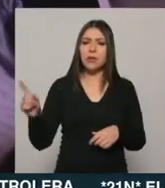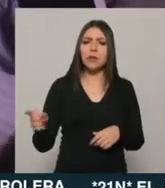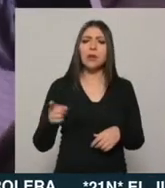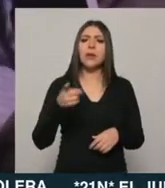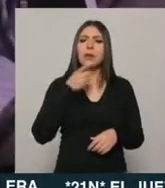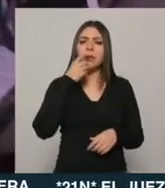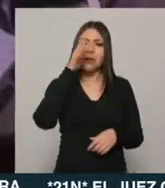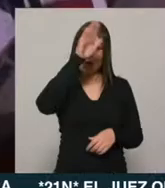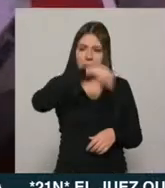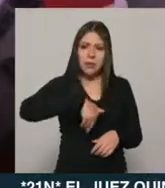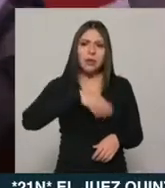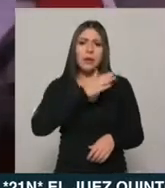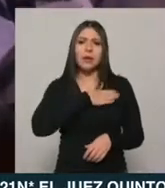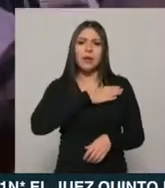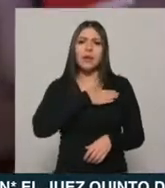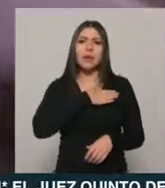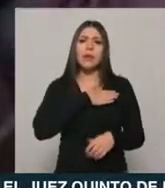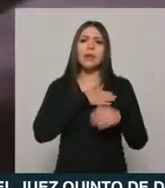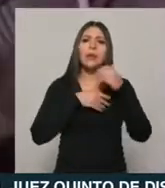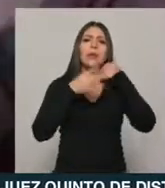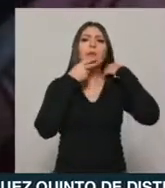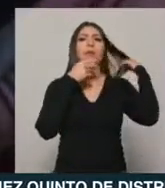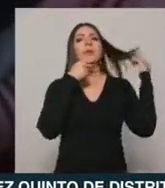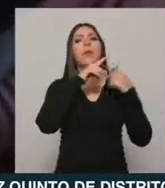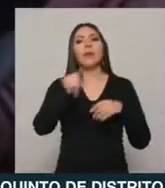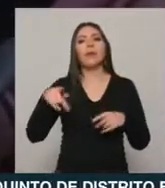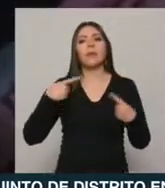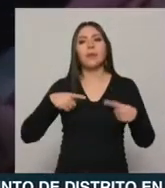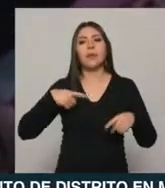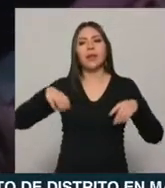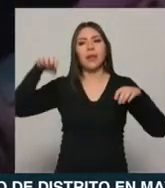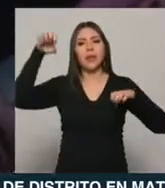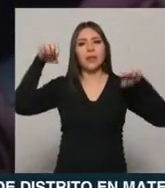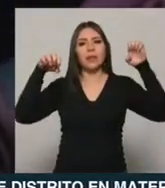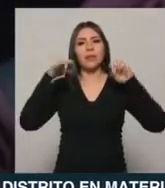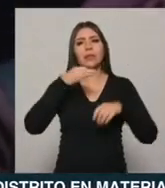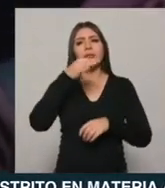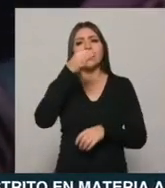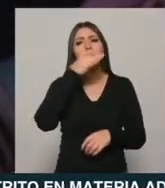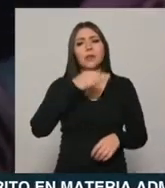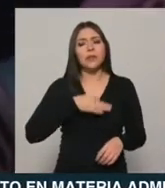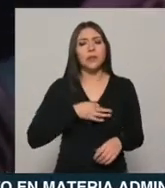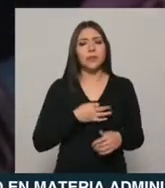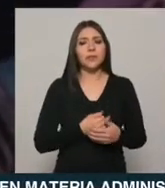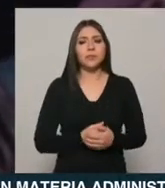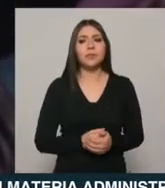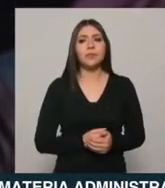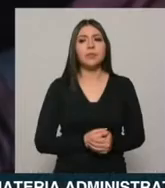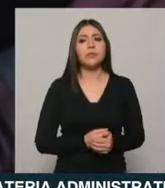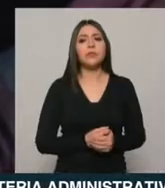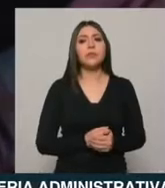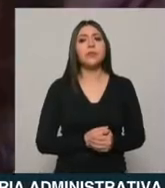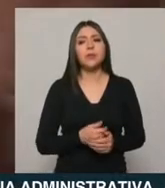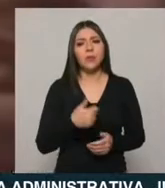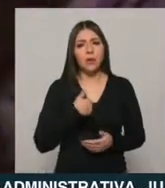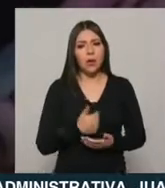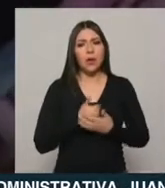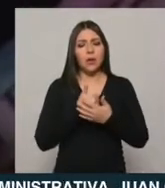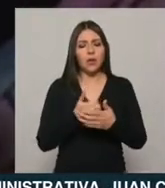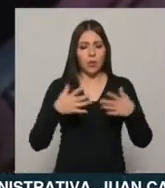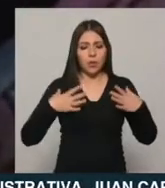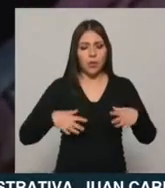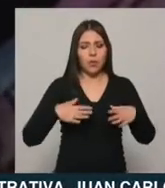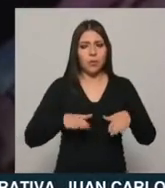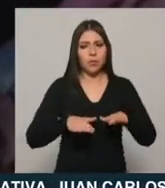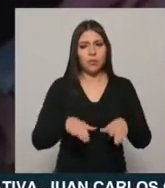hablar, los señores grandes. Ya me dijeron que querían que yo les hiciera el vestuario y de